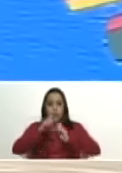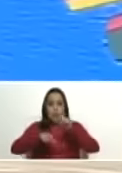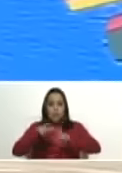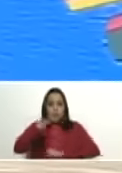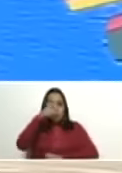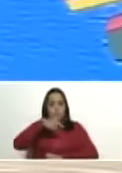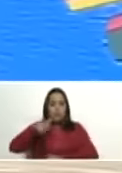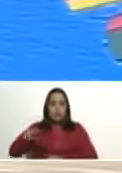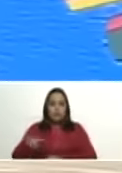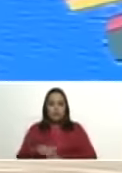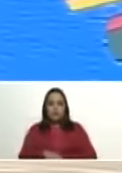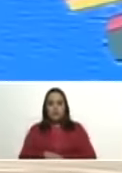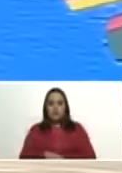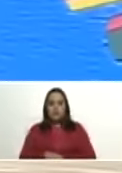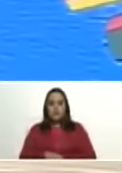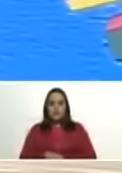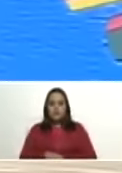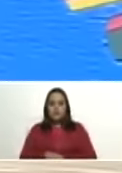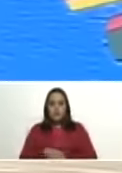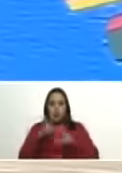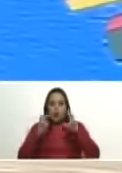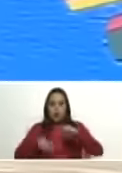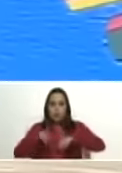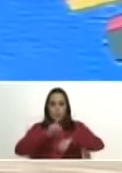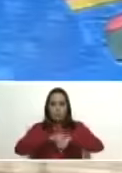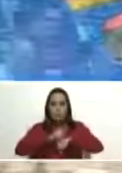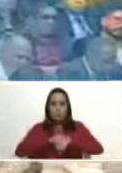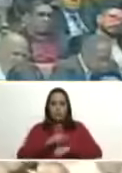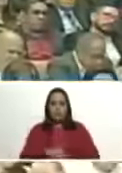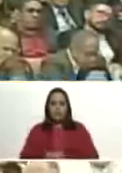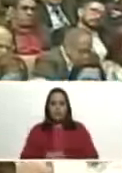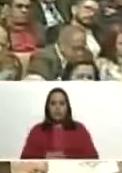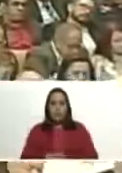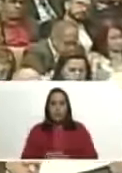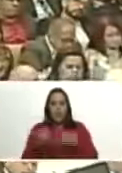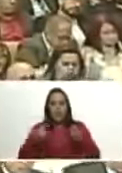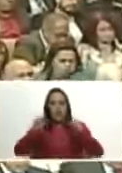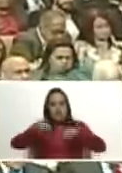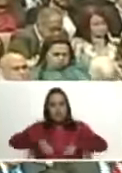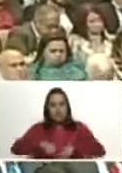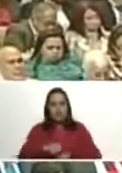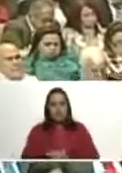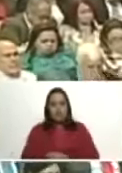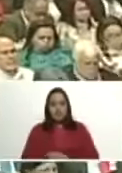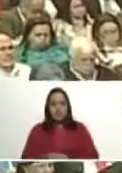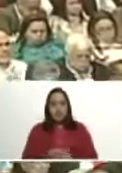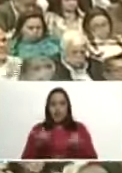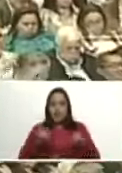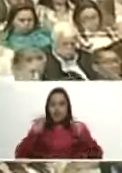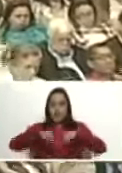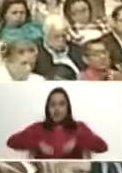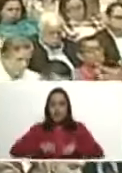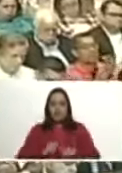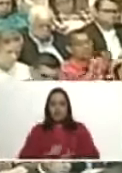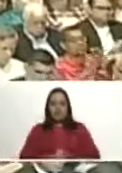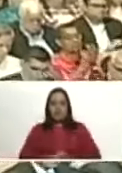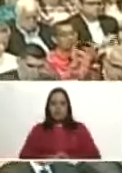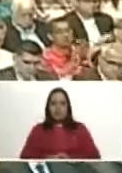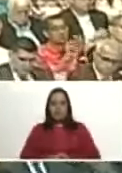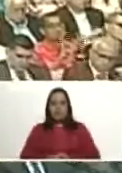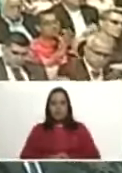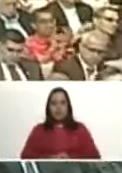consultivo, una nueva etapa, ahora sí. Ahora sí.